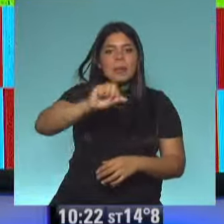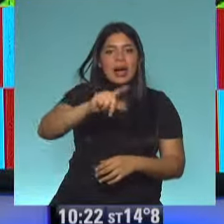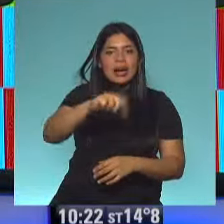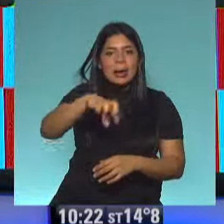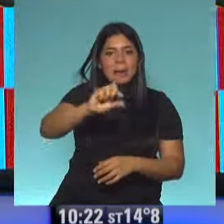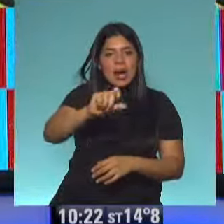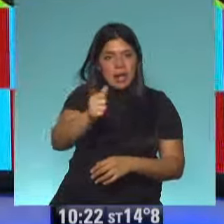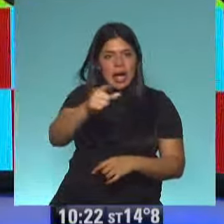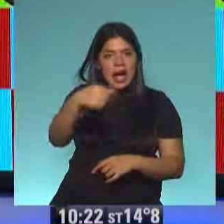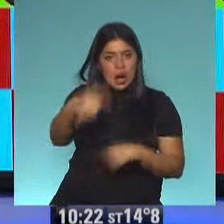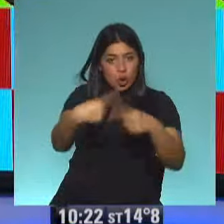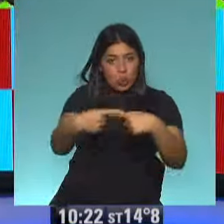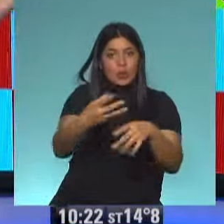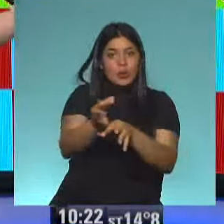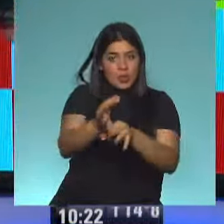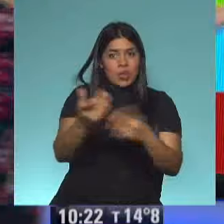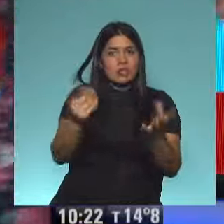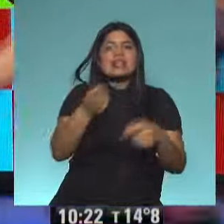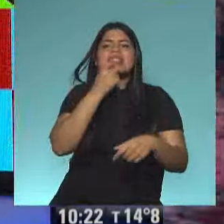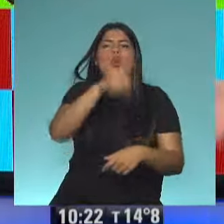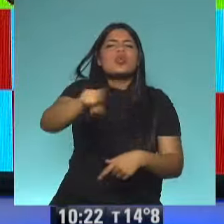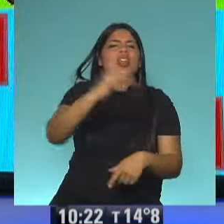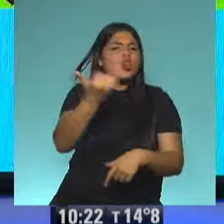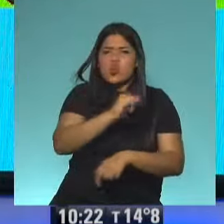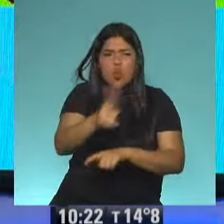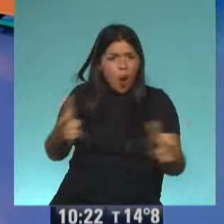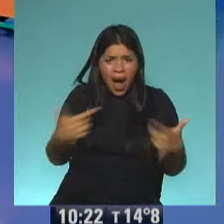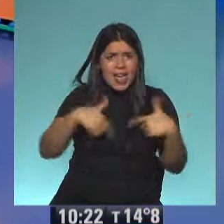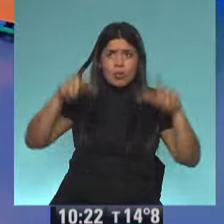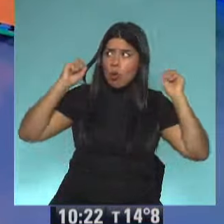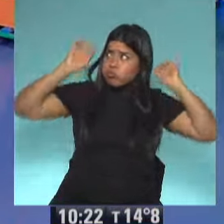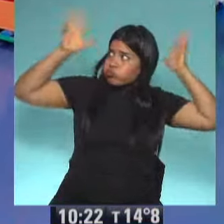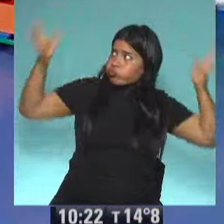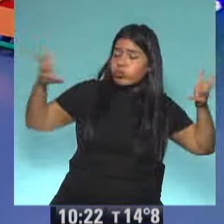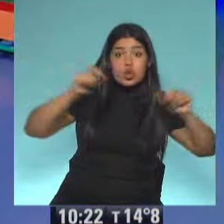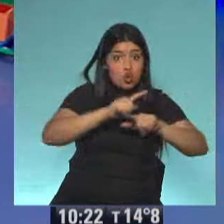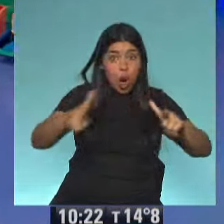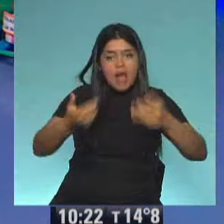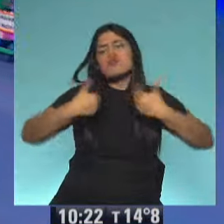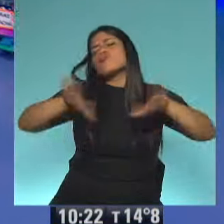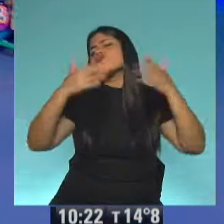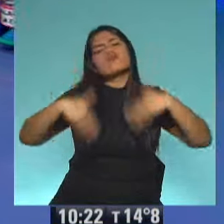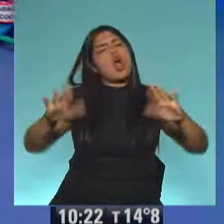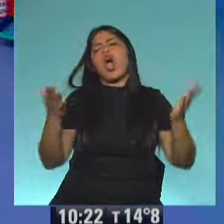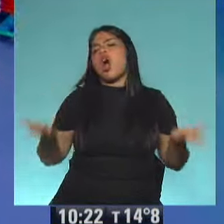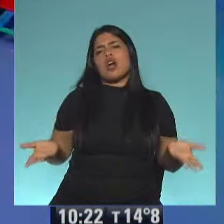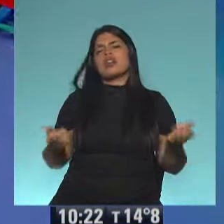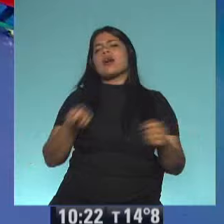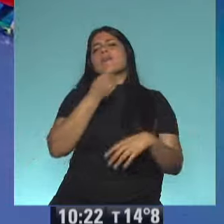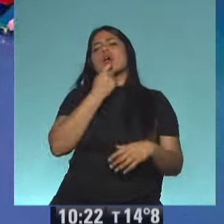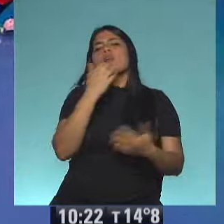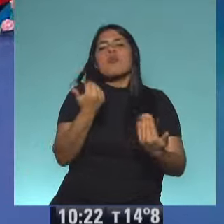Y si no tienen estos plumeros, no importa. No pasa tenemos nada. Mirá, tenemos este maravilloso que a Nuria le combina. Por ejemplo, podés